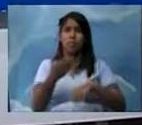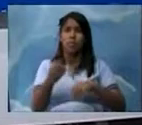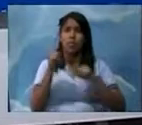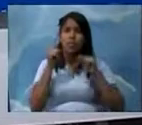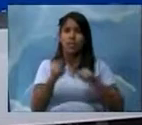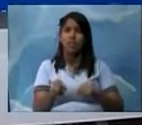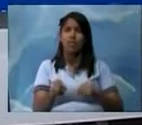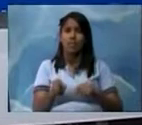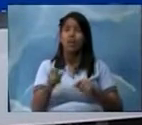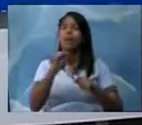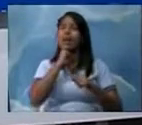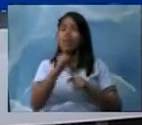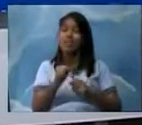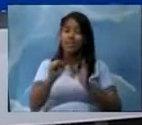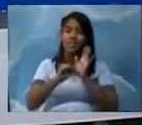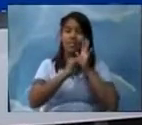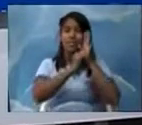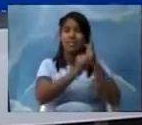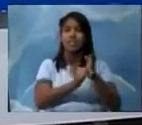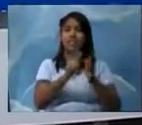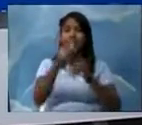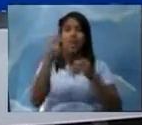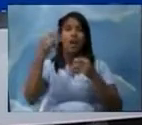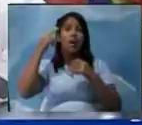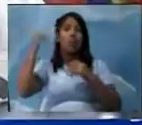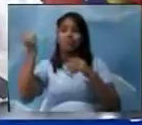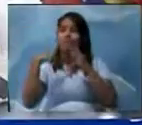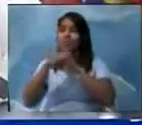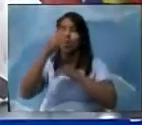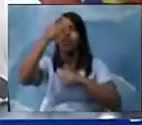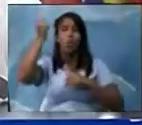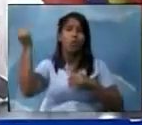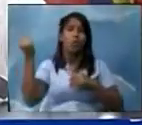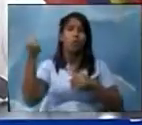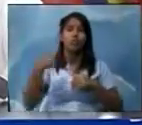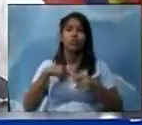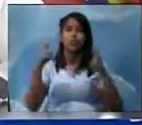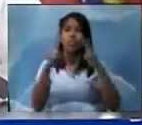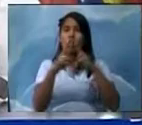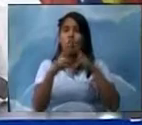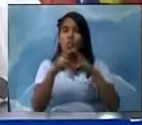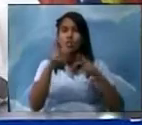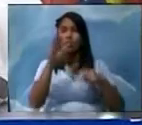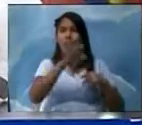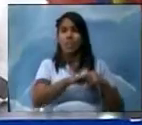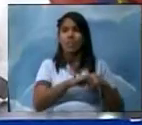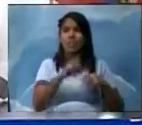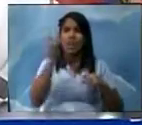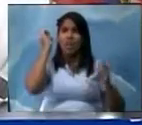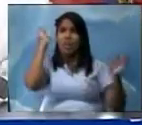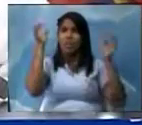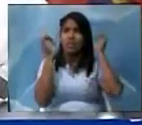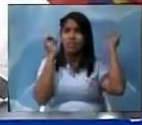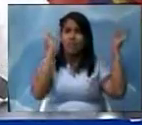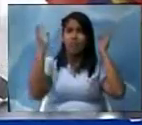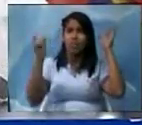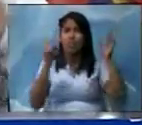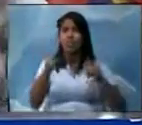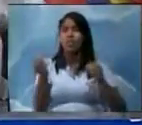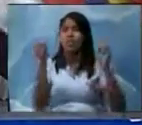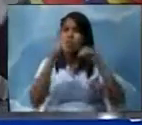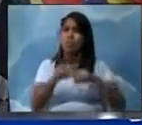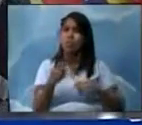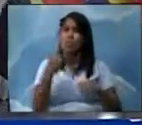porque veis que el asunto se me ha ido no yo conozco que ustedes lo que están ustedes lo que están